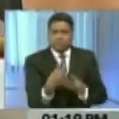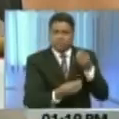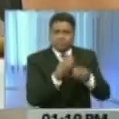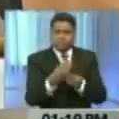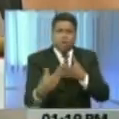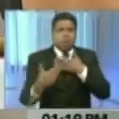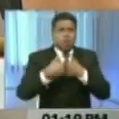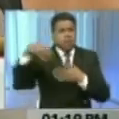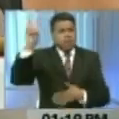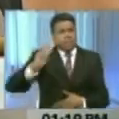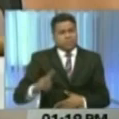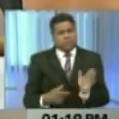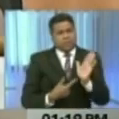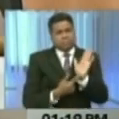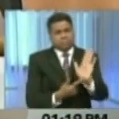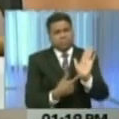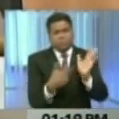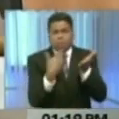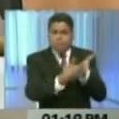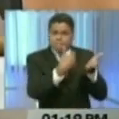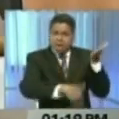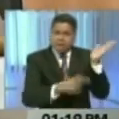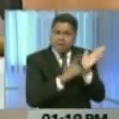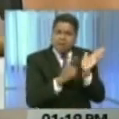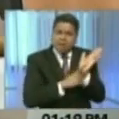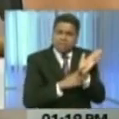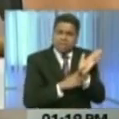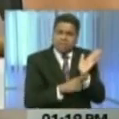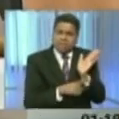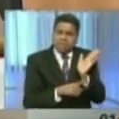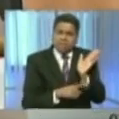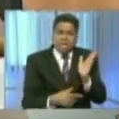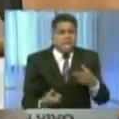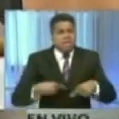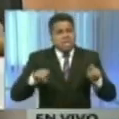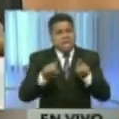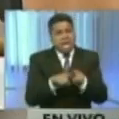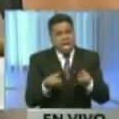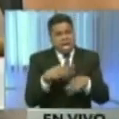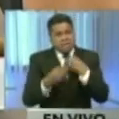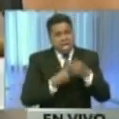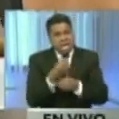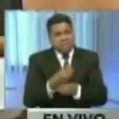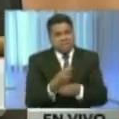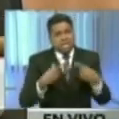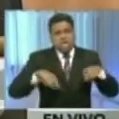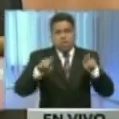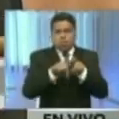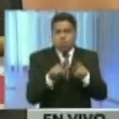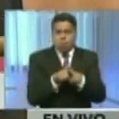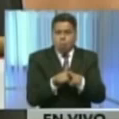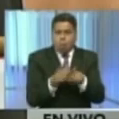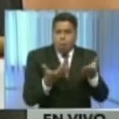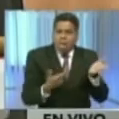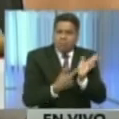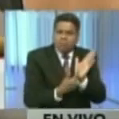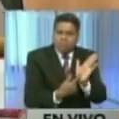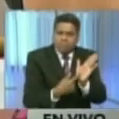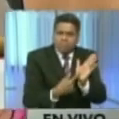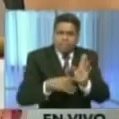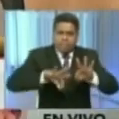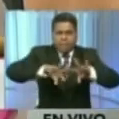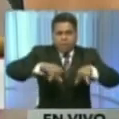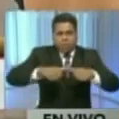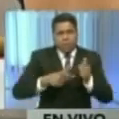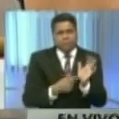pretende cometer contra Venezuela en una especie de concierto para delinquir entre delincuentes locales y transnacionales. Muchas gracias.